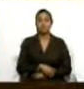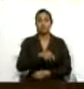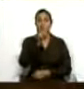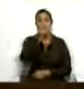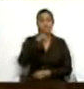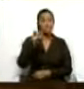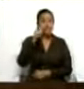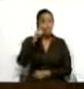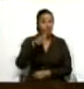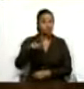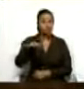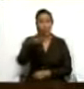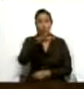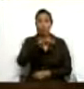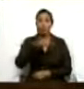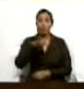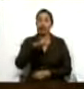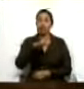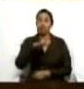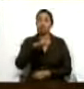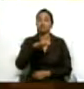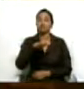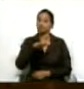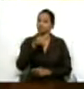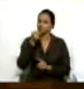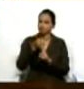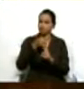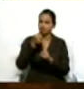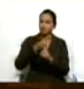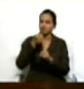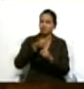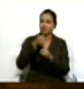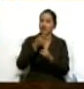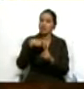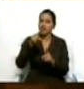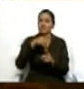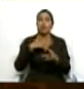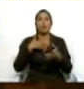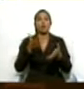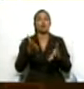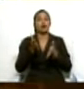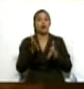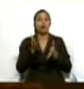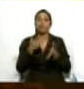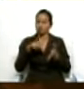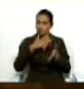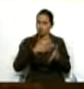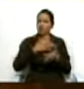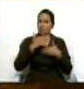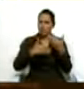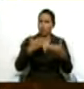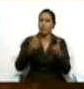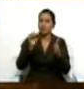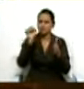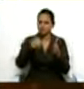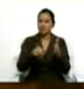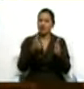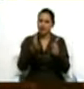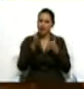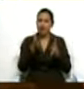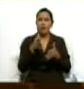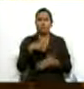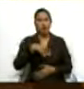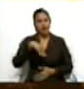es la gran batalla que debemos ganar, y estamos ganando. La batalla espiritual